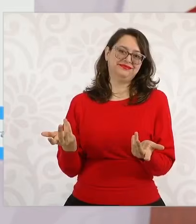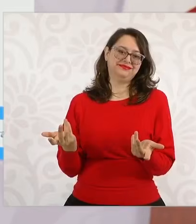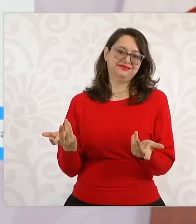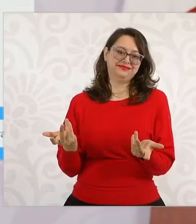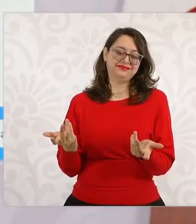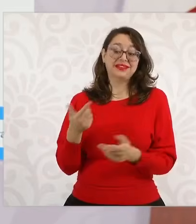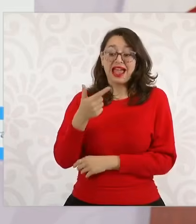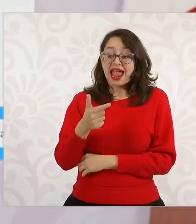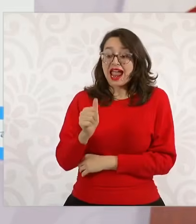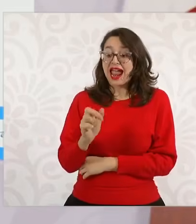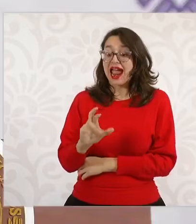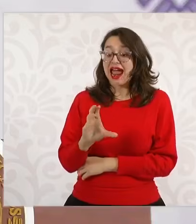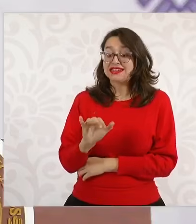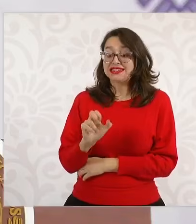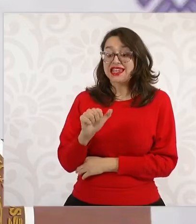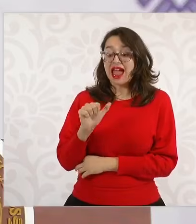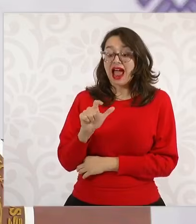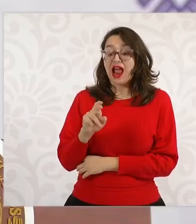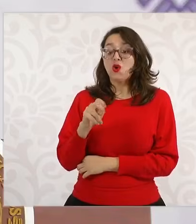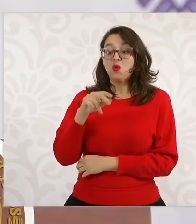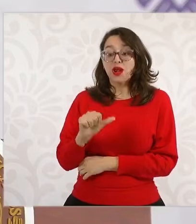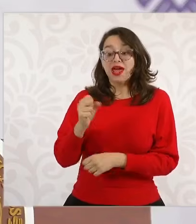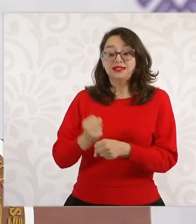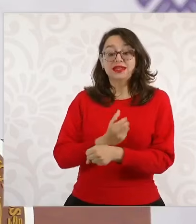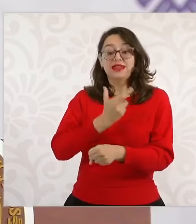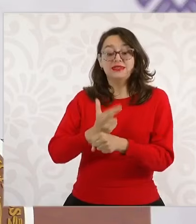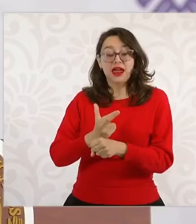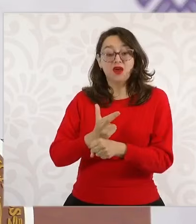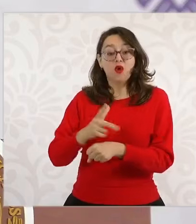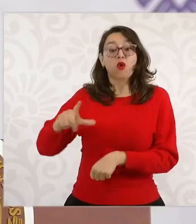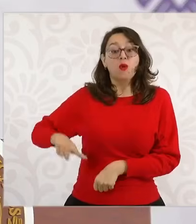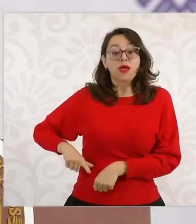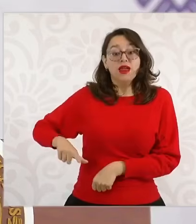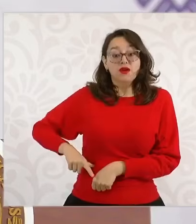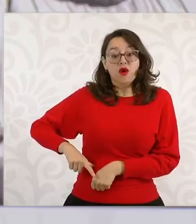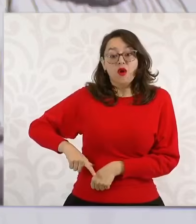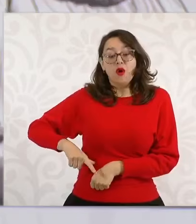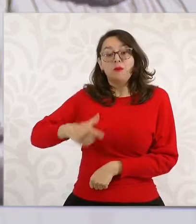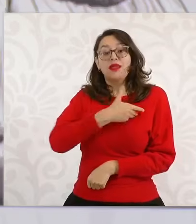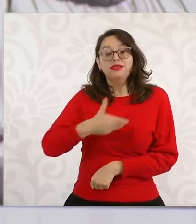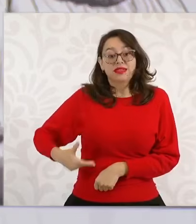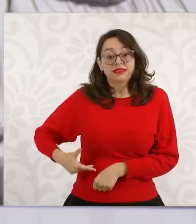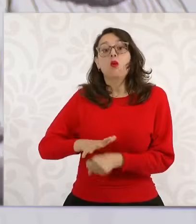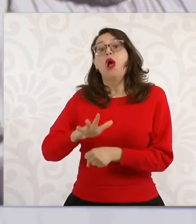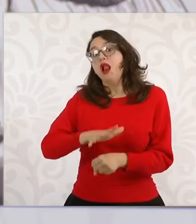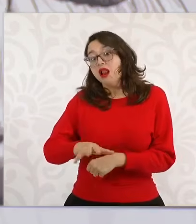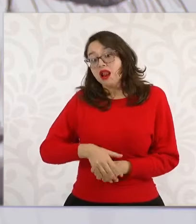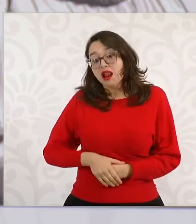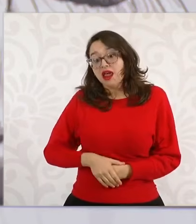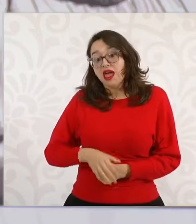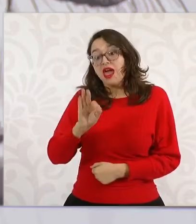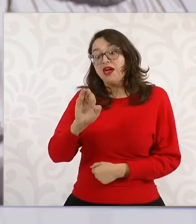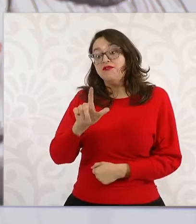O sea, García Luna, el secretario de Seguridad de Felipe Calderón, que hoy está preso en los Estados Unidos. Se